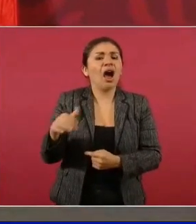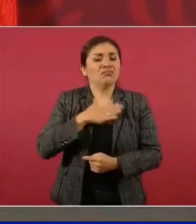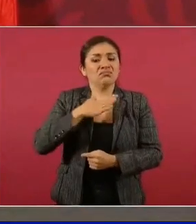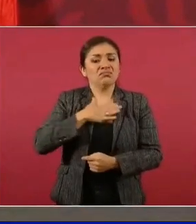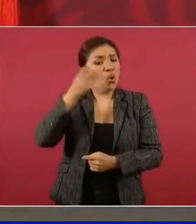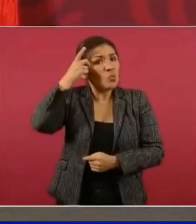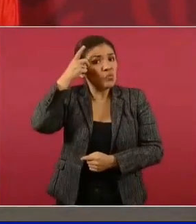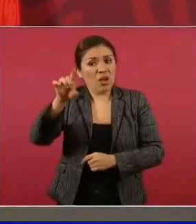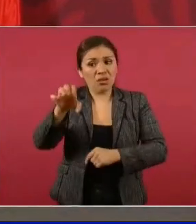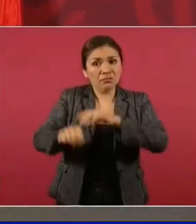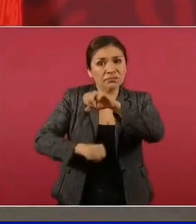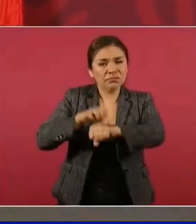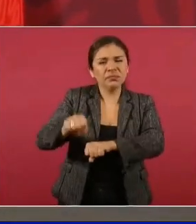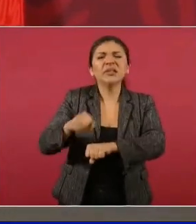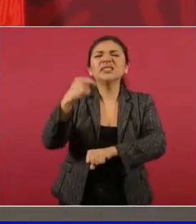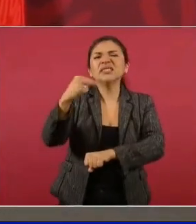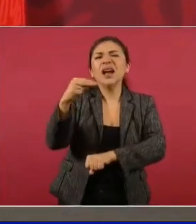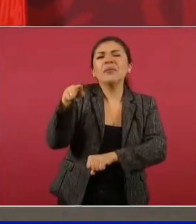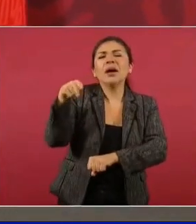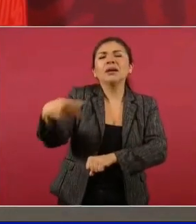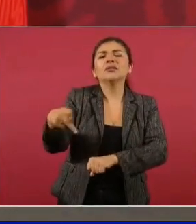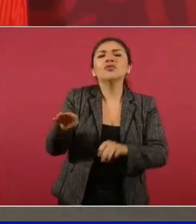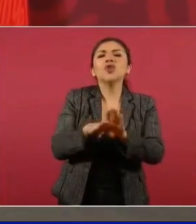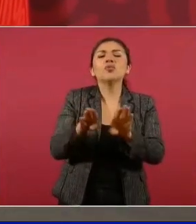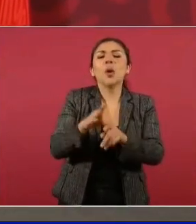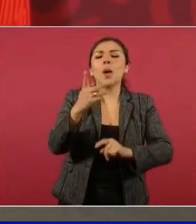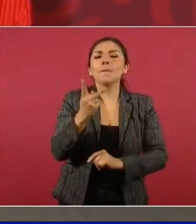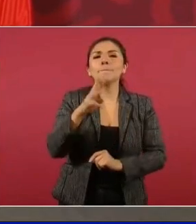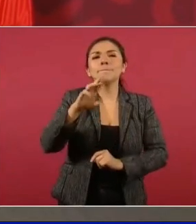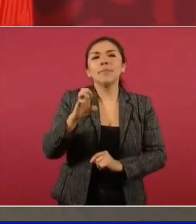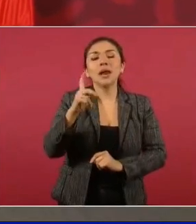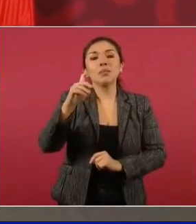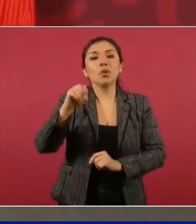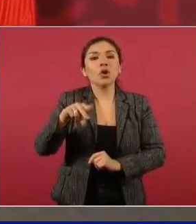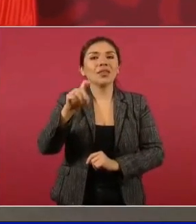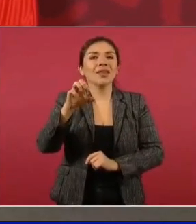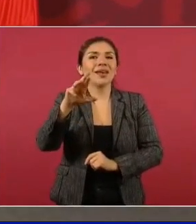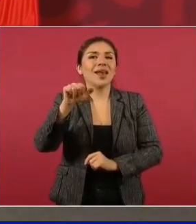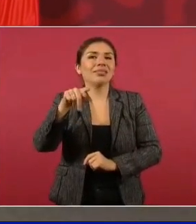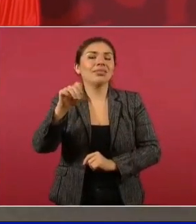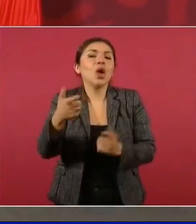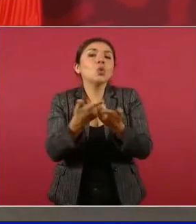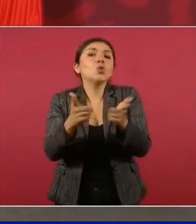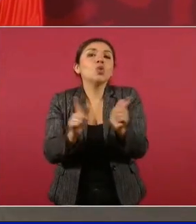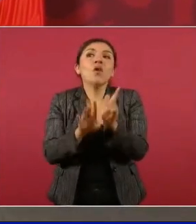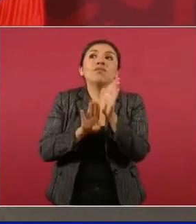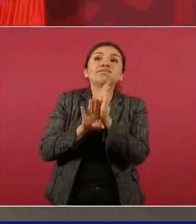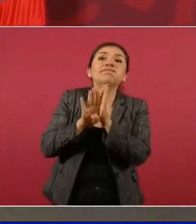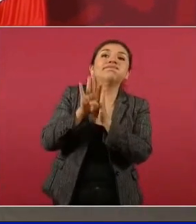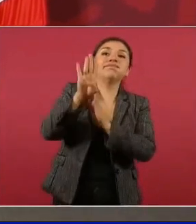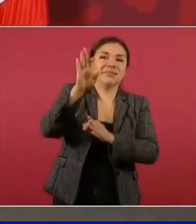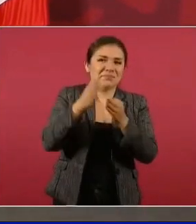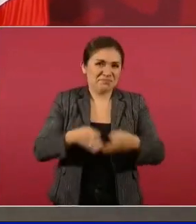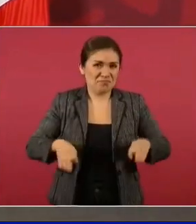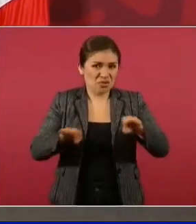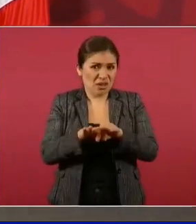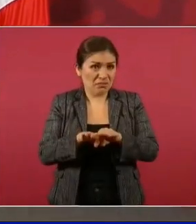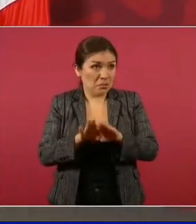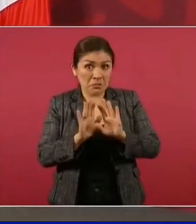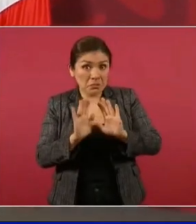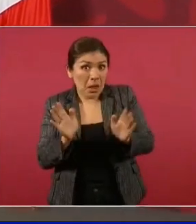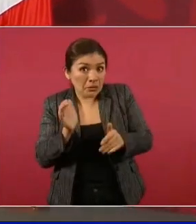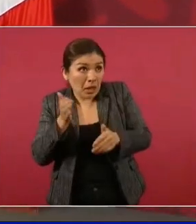llaman preponderante. grupo preponderante,